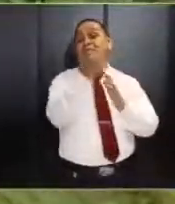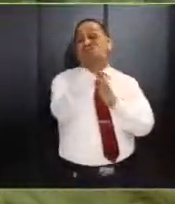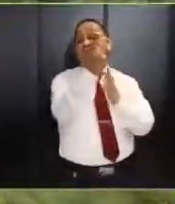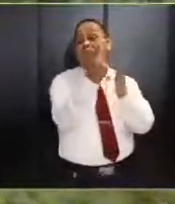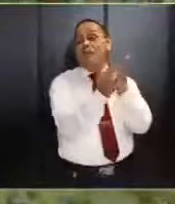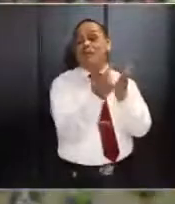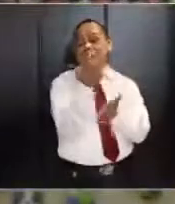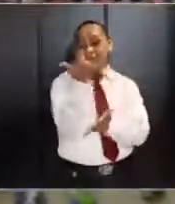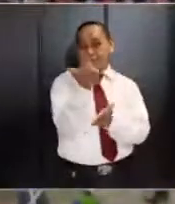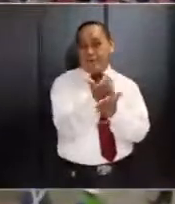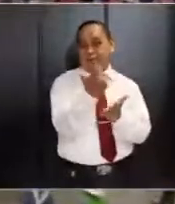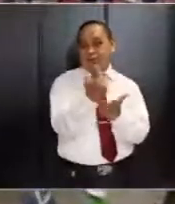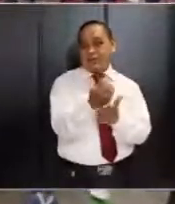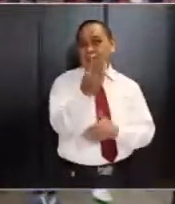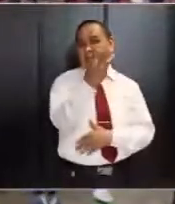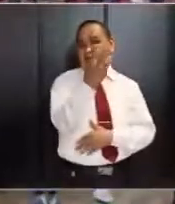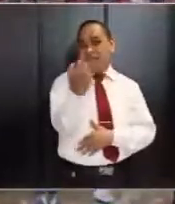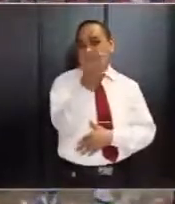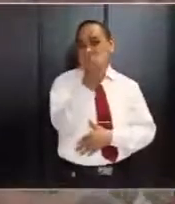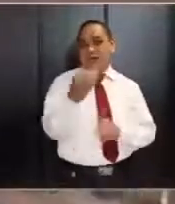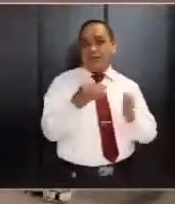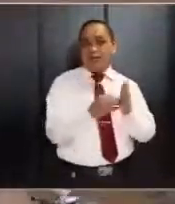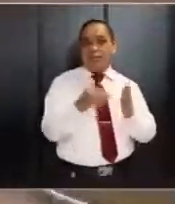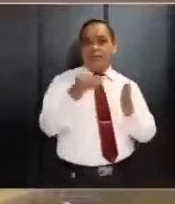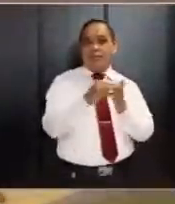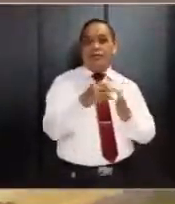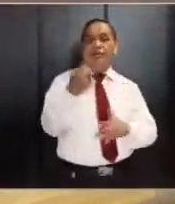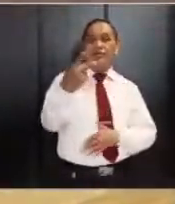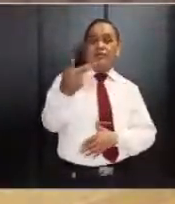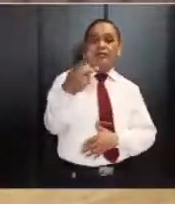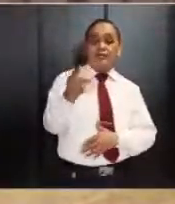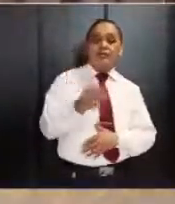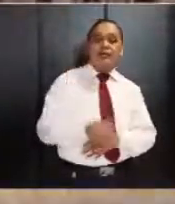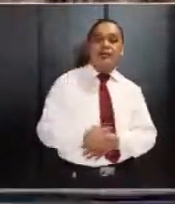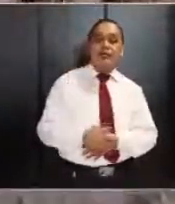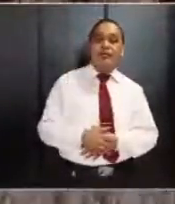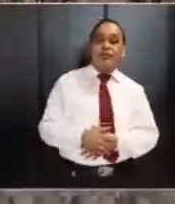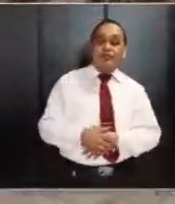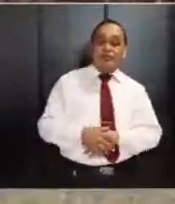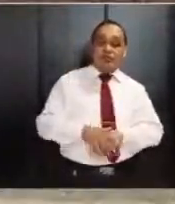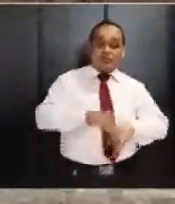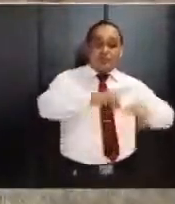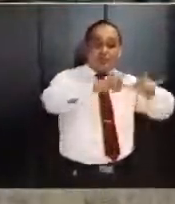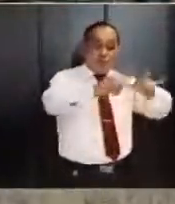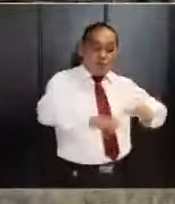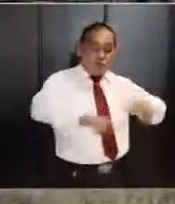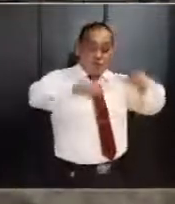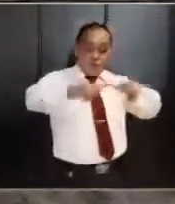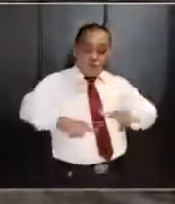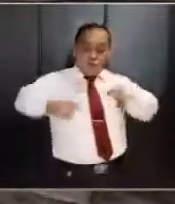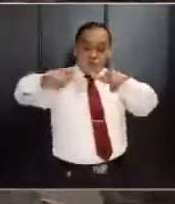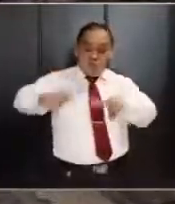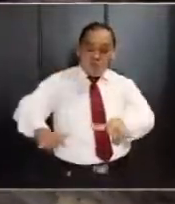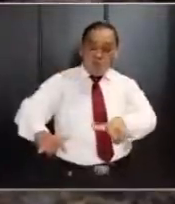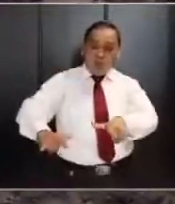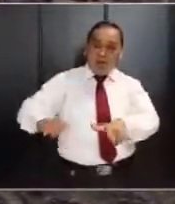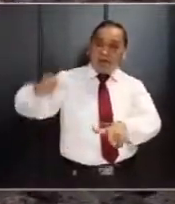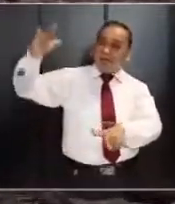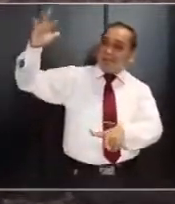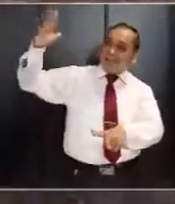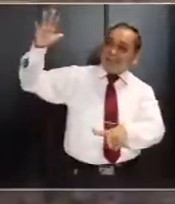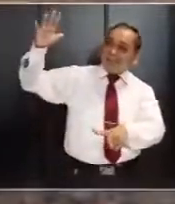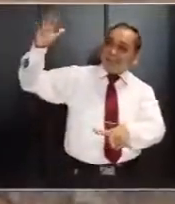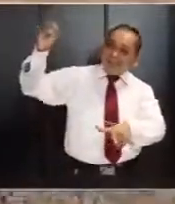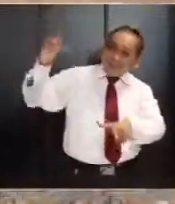un fondo de 300 millones de pesos para paneles solares, sistemas fotovoltaicos. Serán instalados